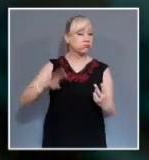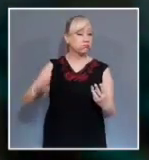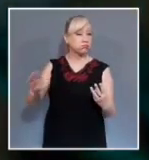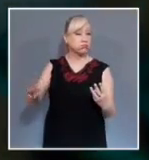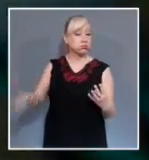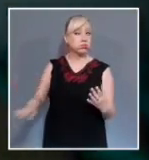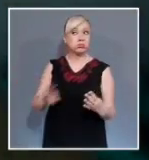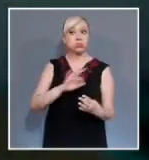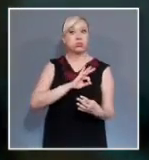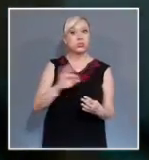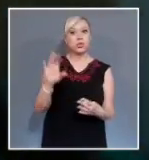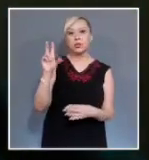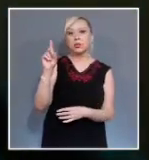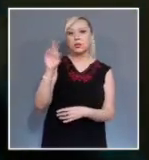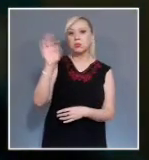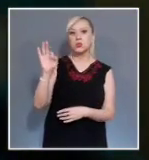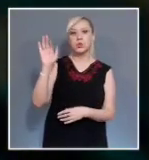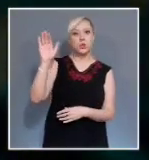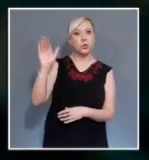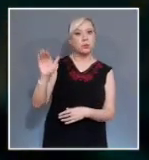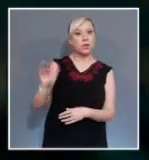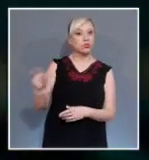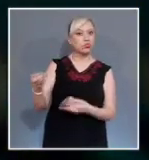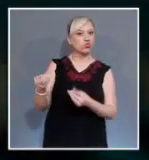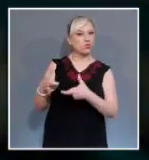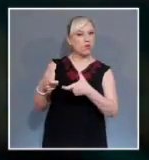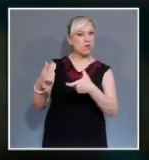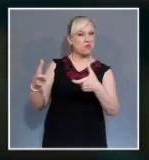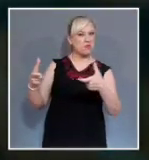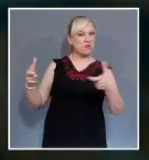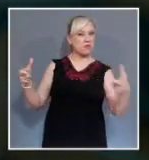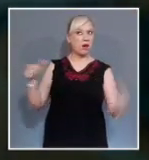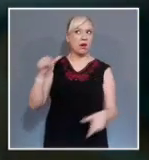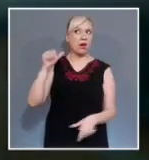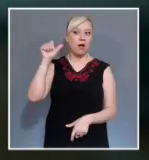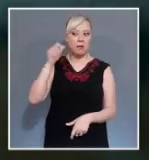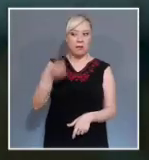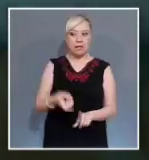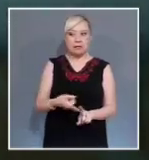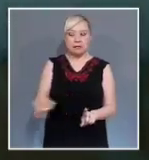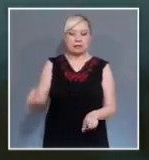30% durante abril poder informativo Mario López Peña